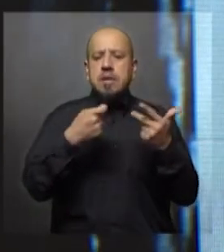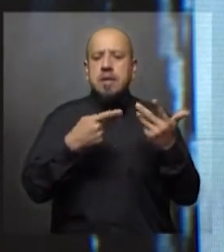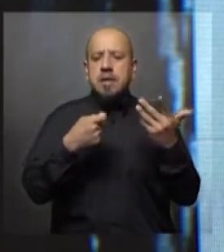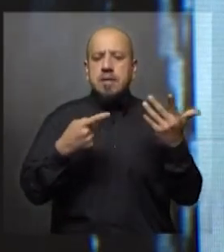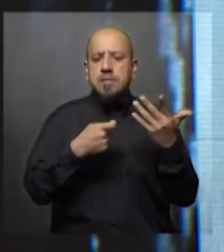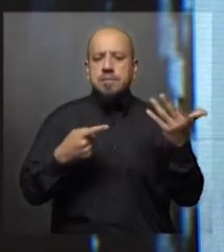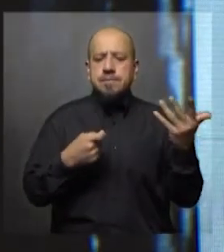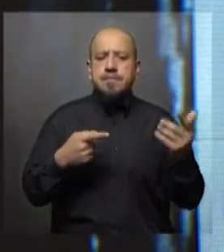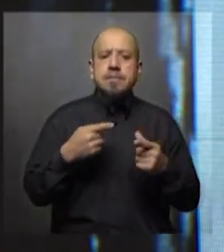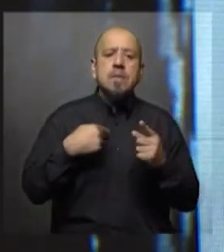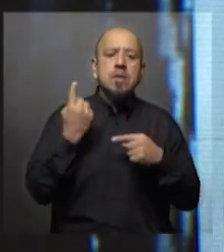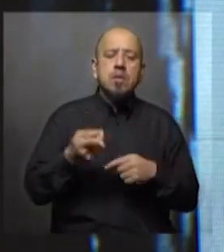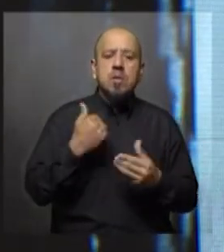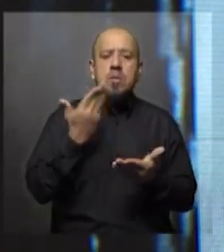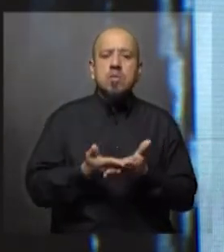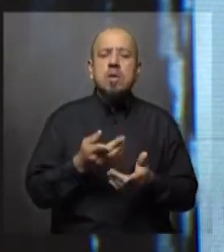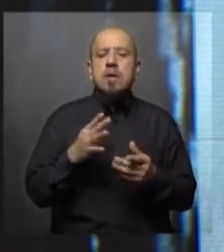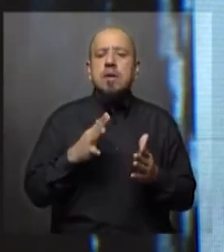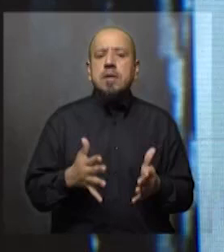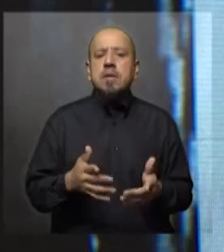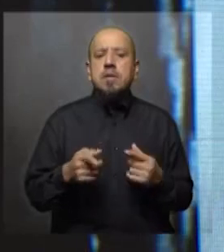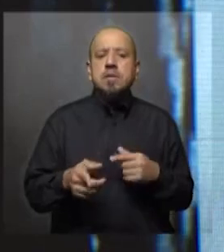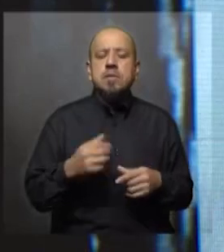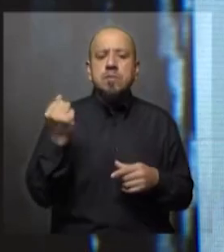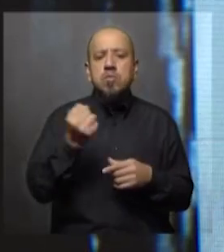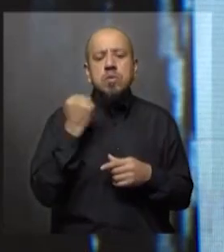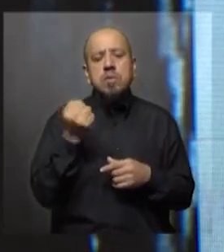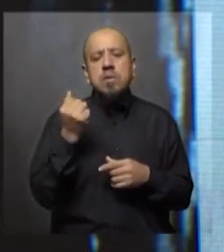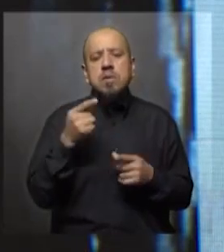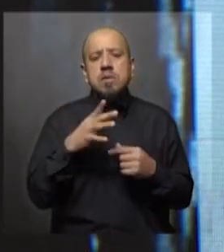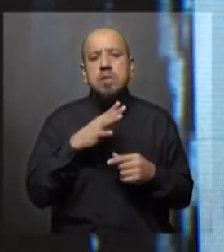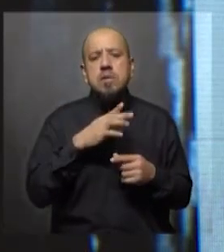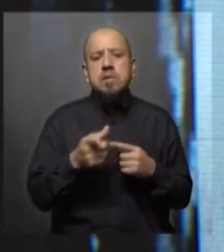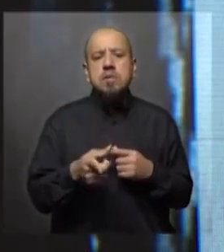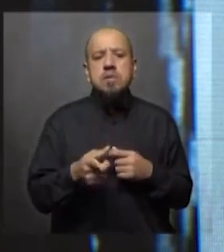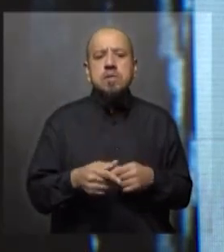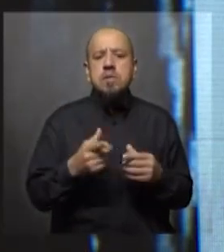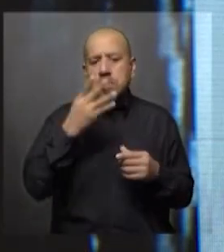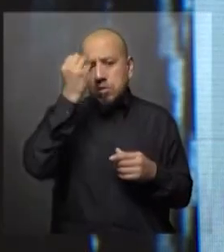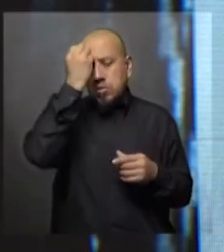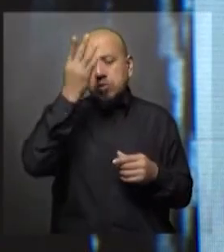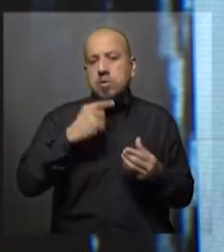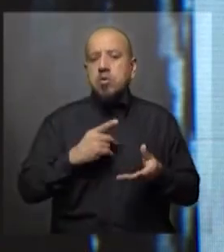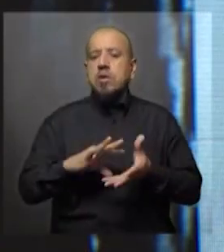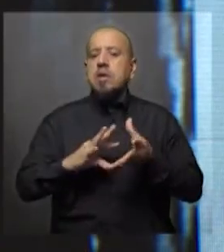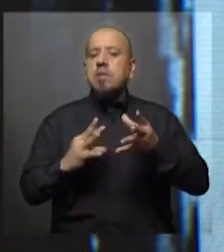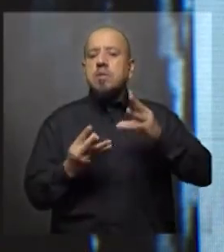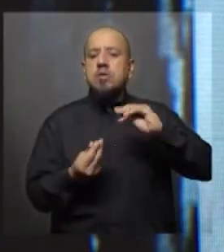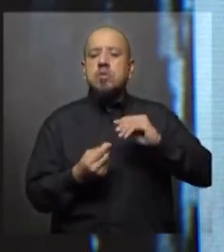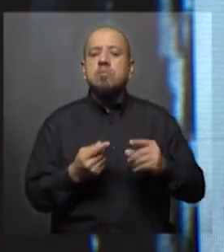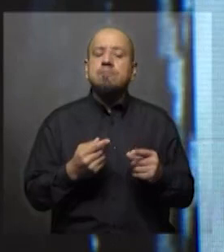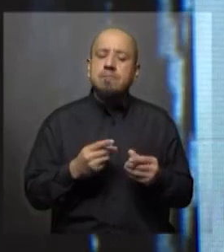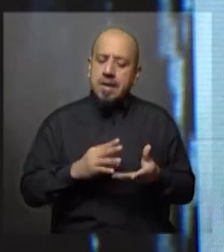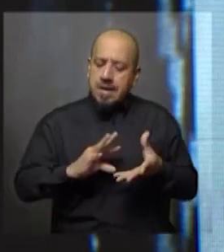internacional de otras propuestas similares es fundamentalmente lo que uno encuentra es el concepto de adaptación sí